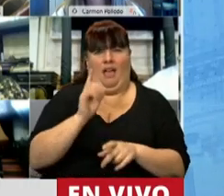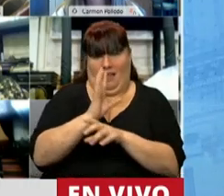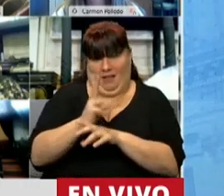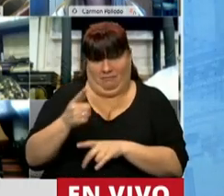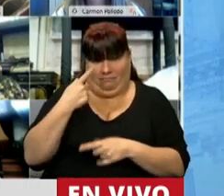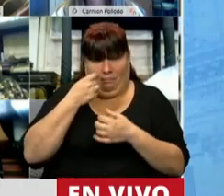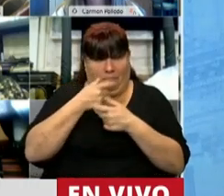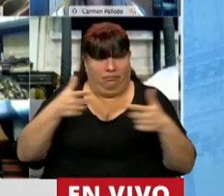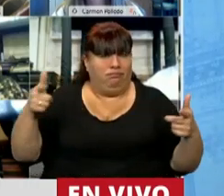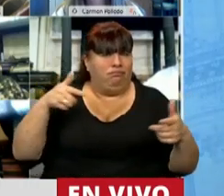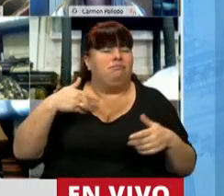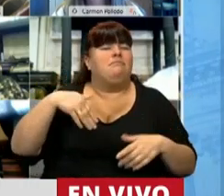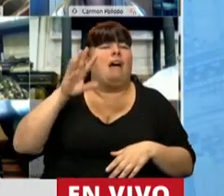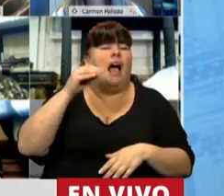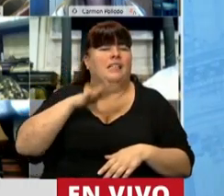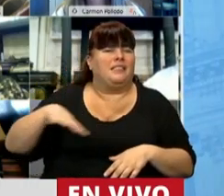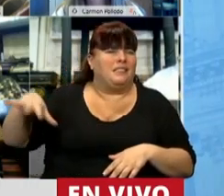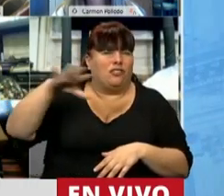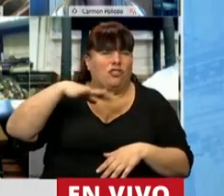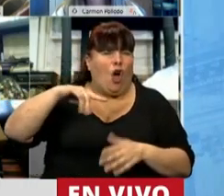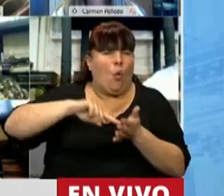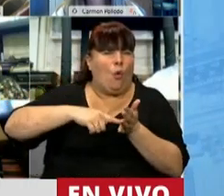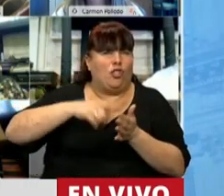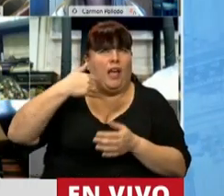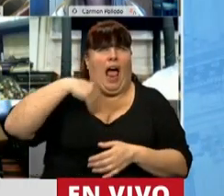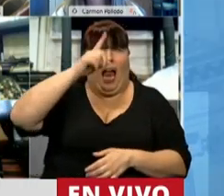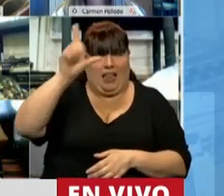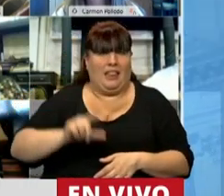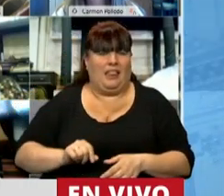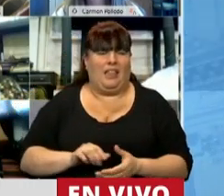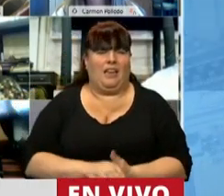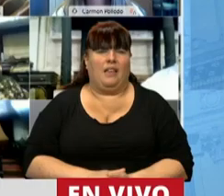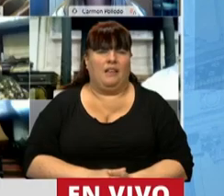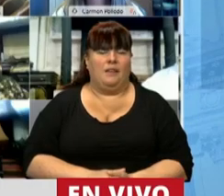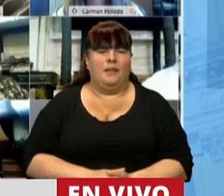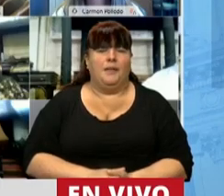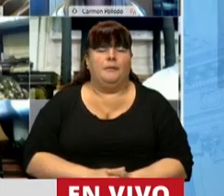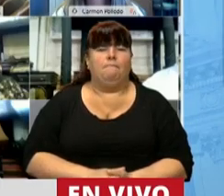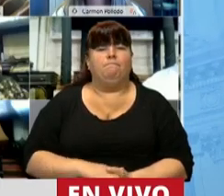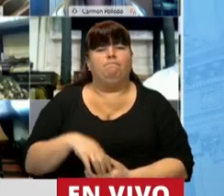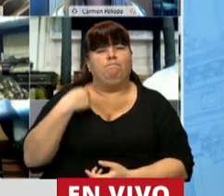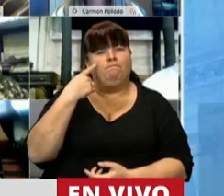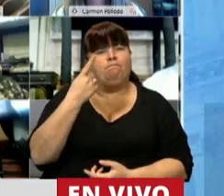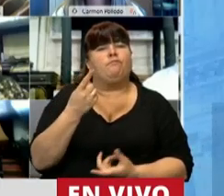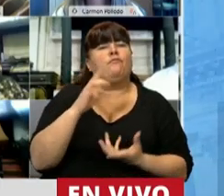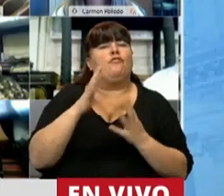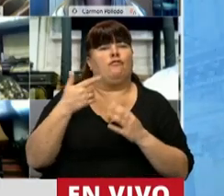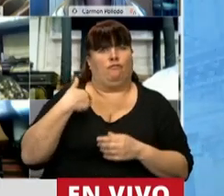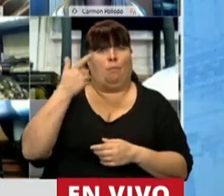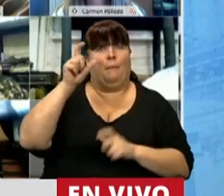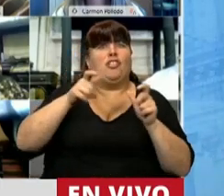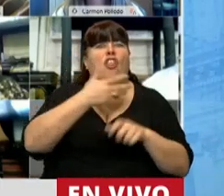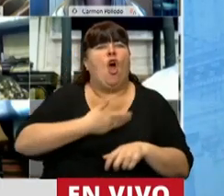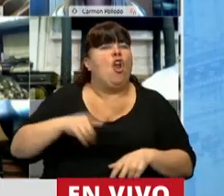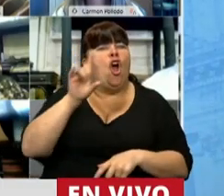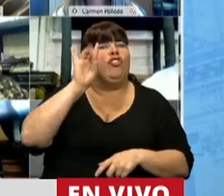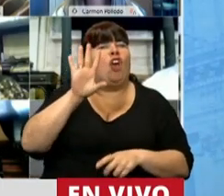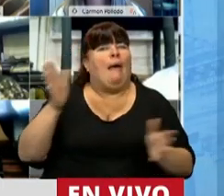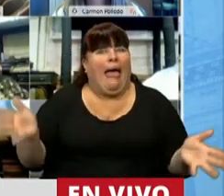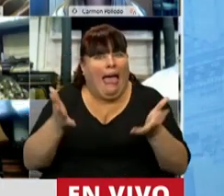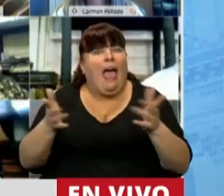que estamos viviendo en todos los rincones de nuestro país. Estamos viendo cómo funcionarios no solo